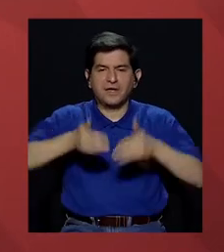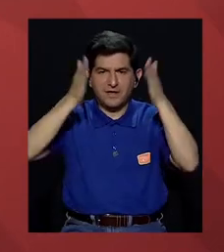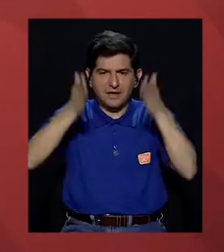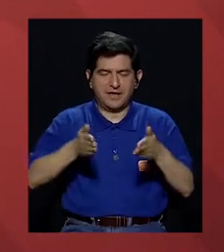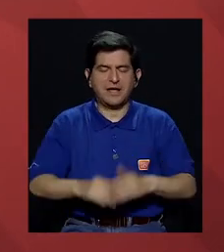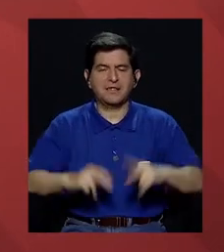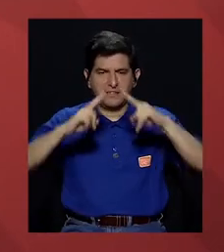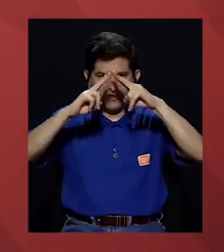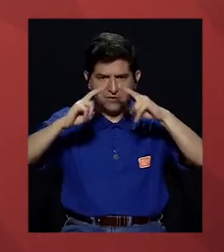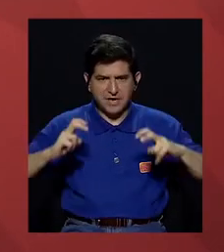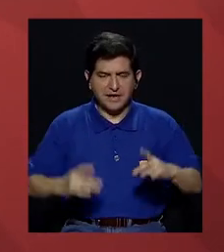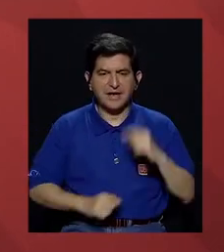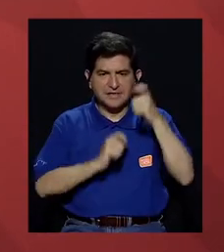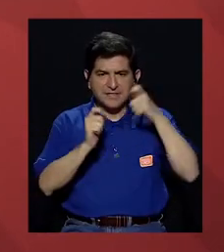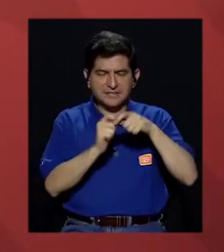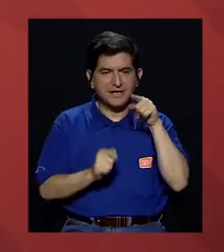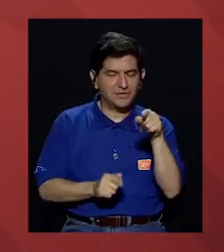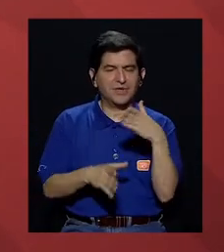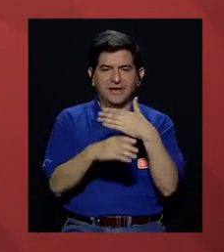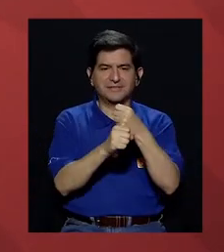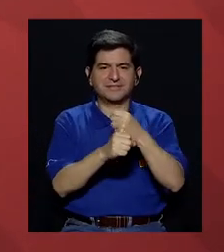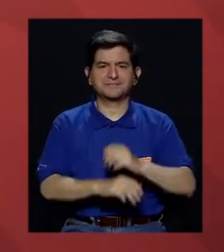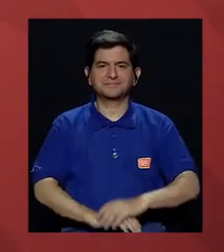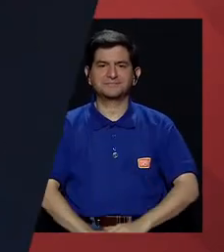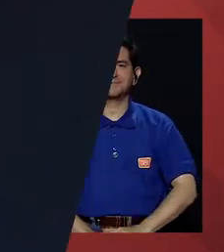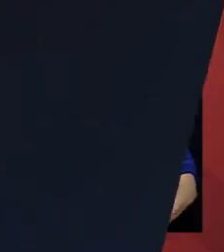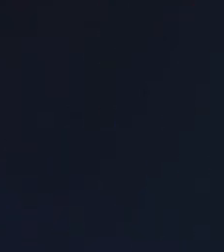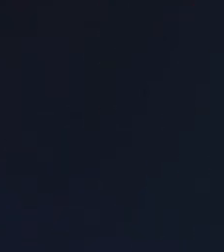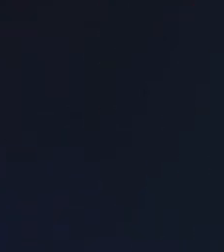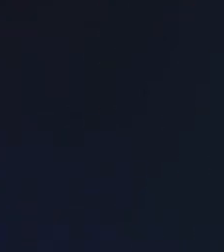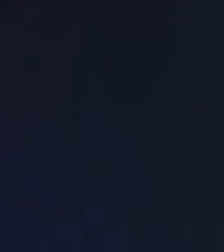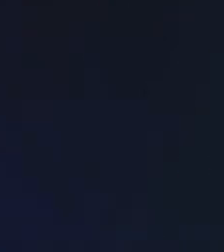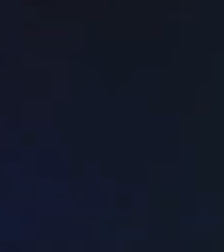uno de los candidatos y sobre un análisis escrito en especifico esteban